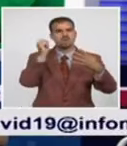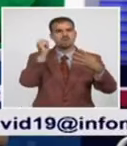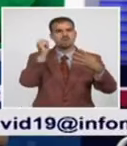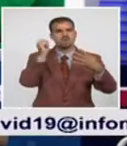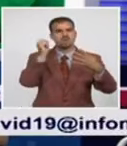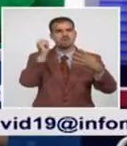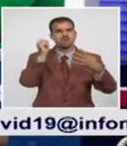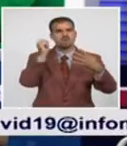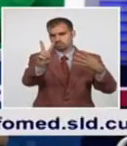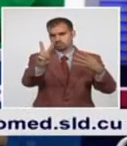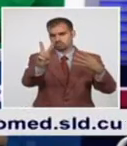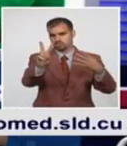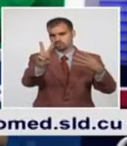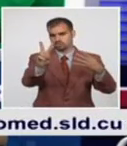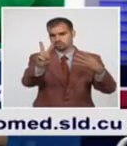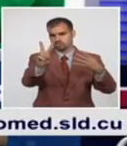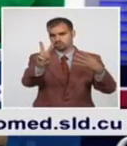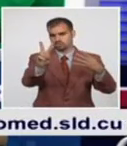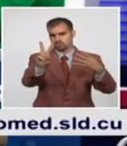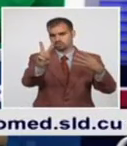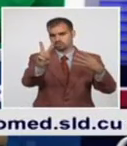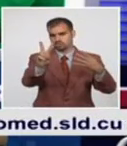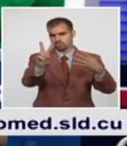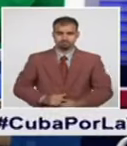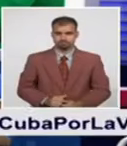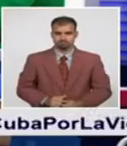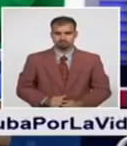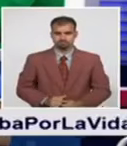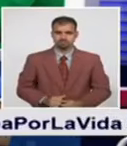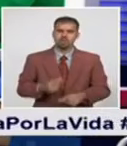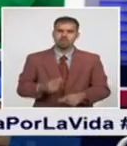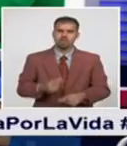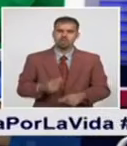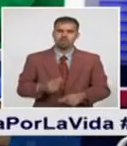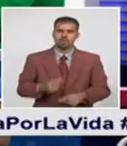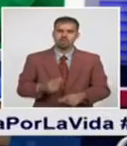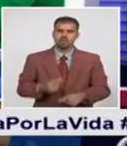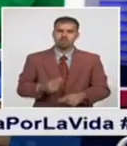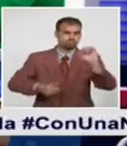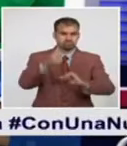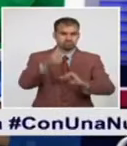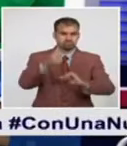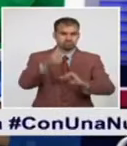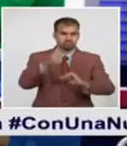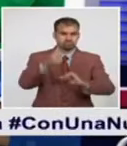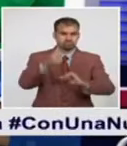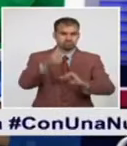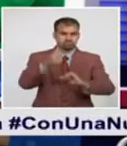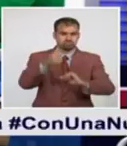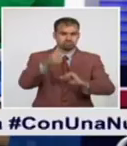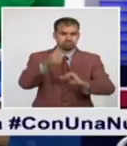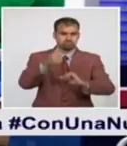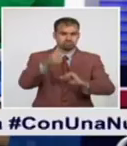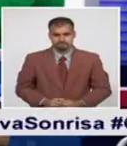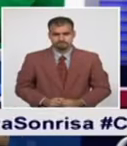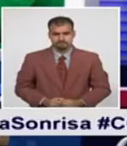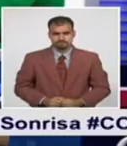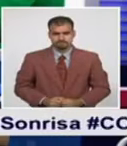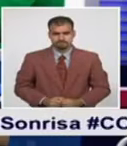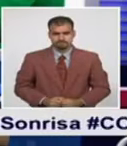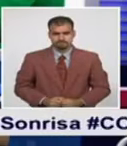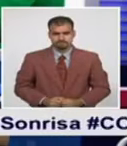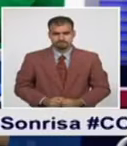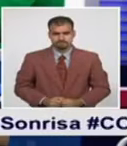Camagüey también, con antecedentes de hipertensión arterial, diabetes mellitus, una